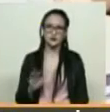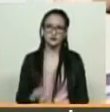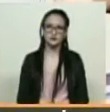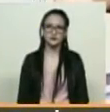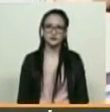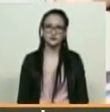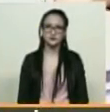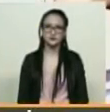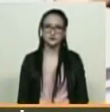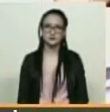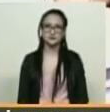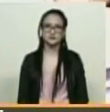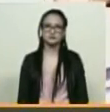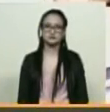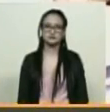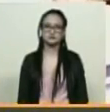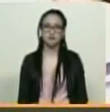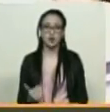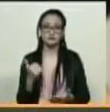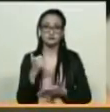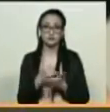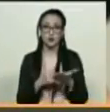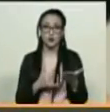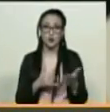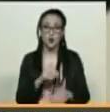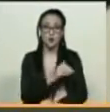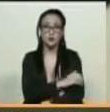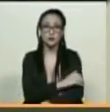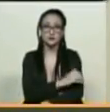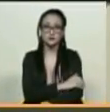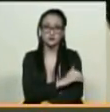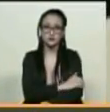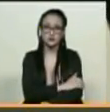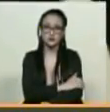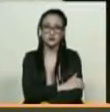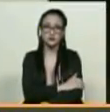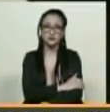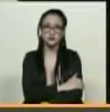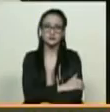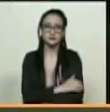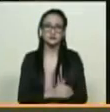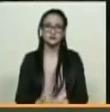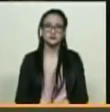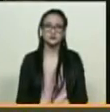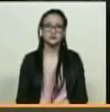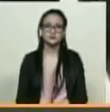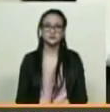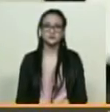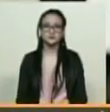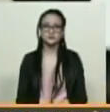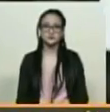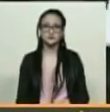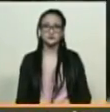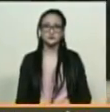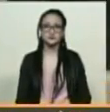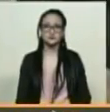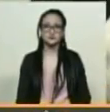venezolanos, suscribiendo con la oposición venezolana que ha